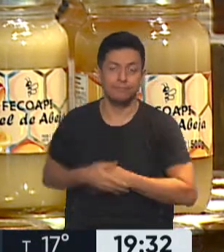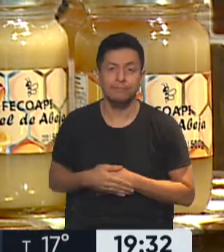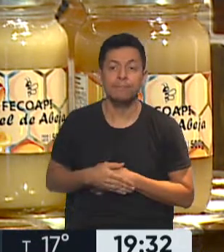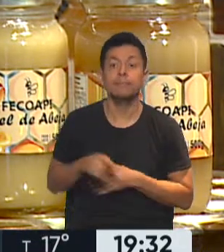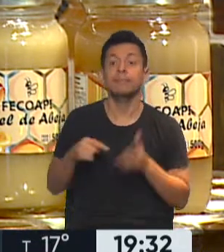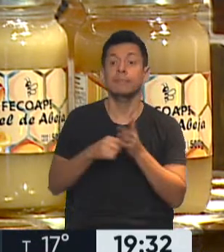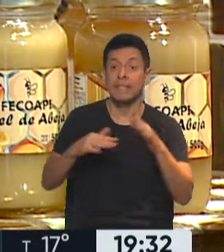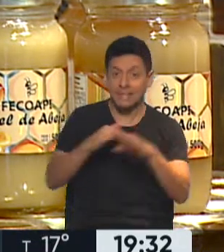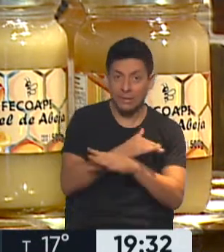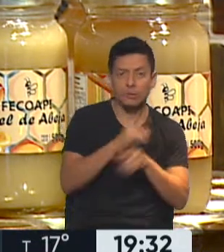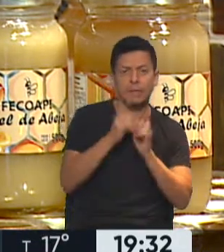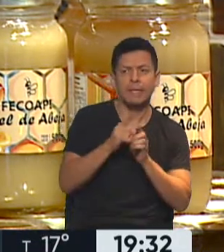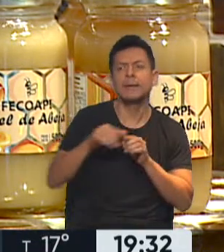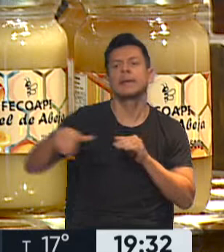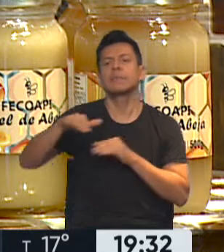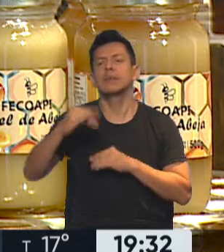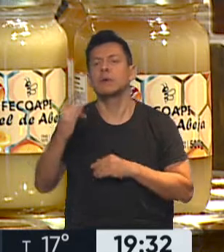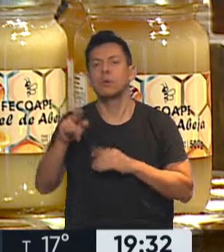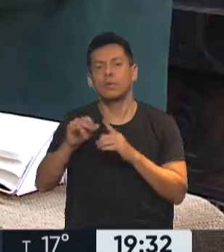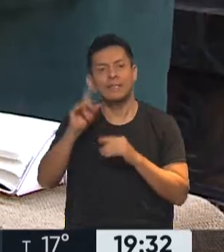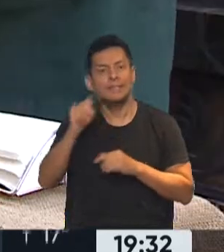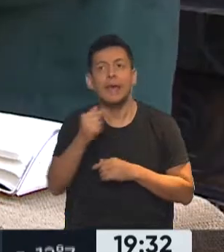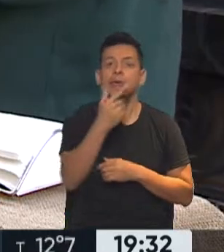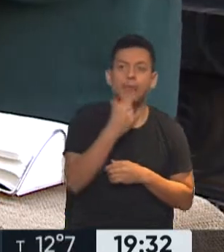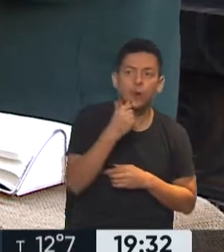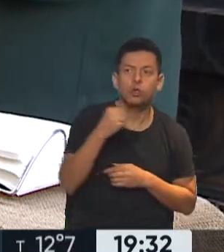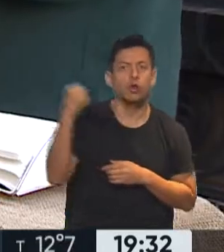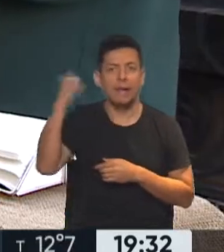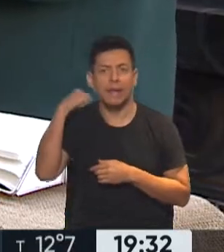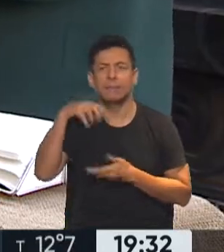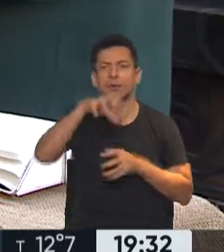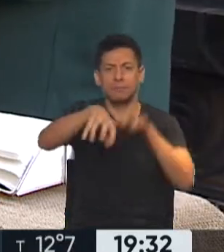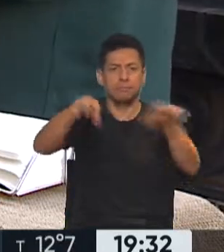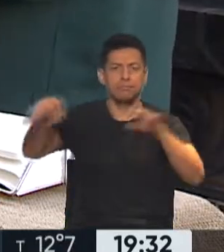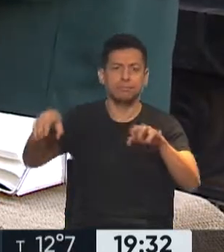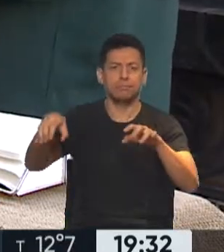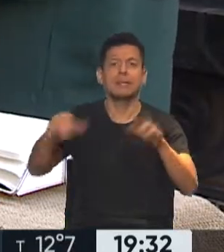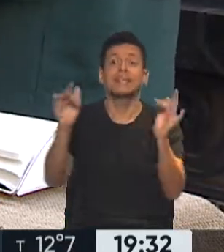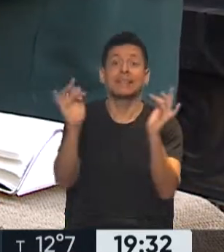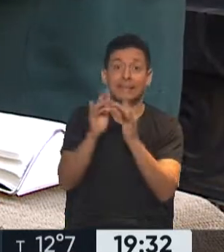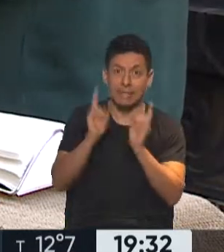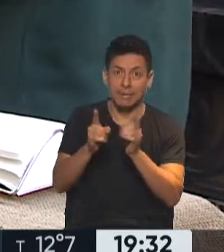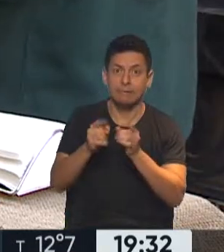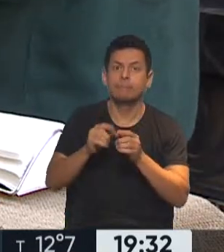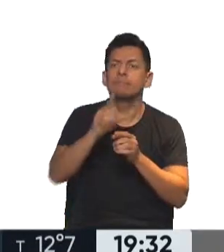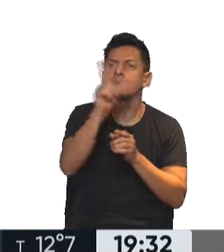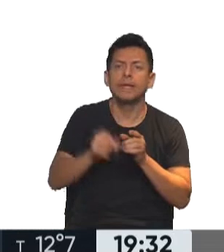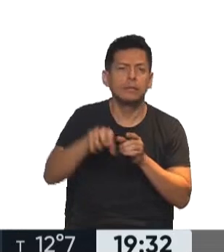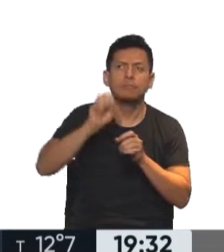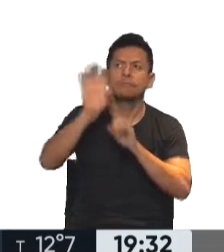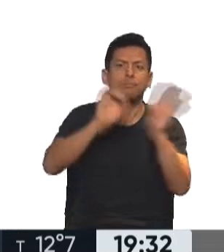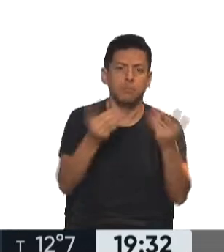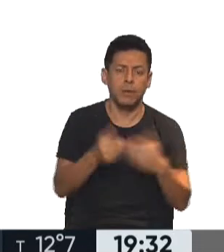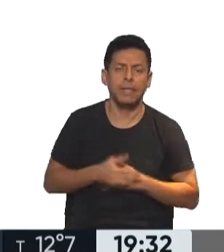el microcentro, estamos también en Villa Urquiza, en Villa Devoto, en Palermo y con una tienda virtual con envíos a todo el país. ¿Y cómo